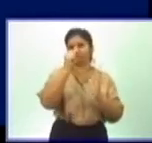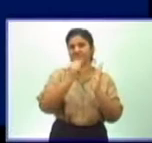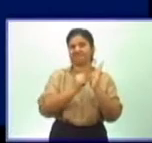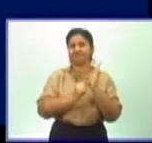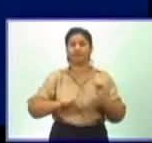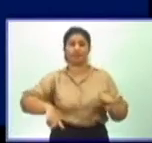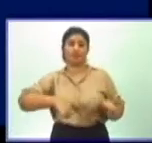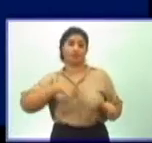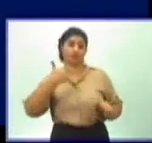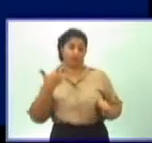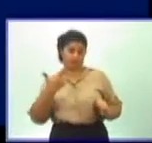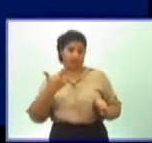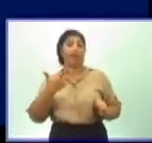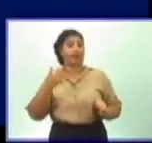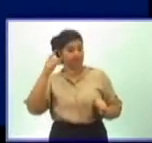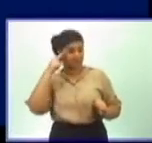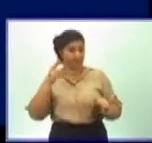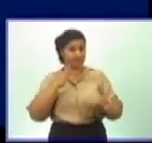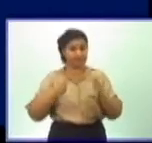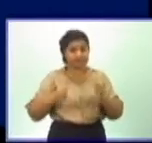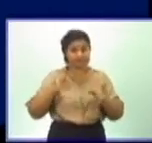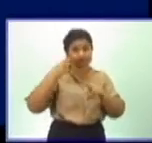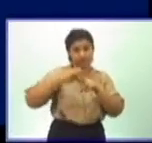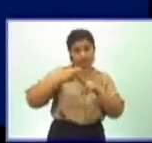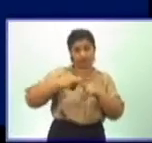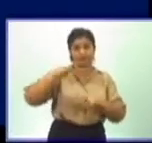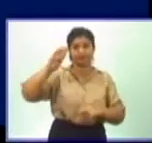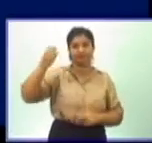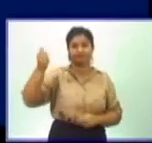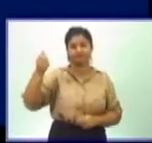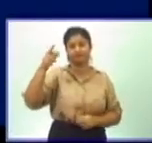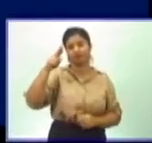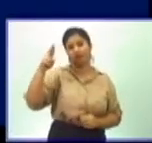barroco mediante personajes